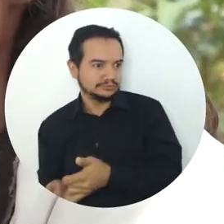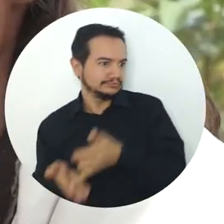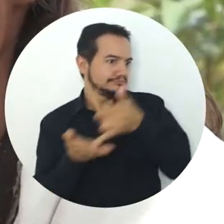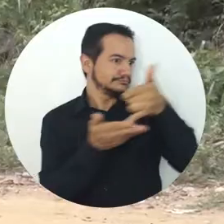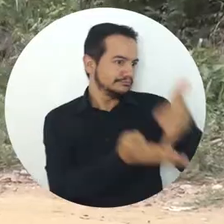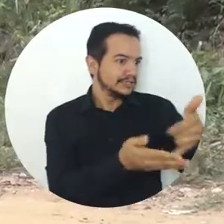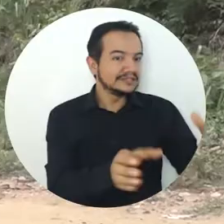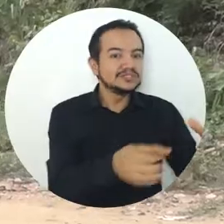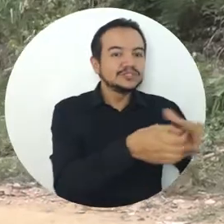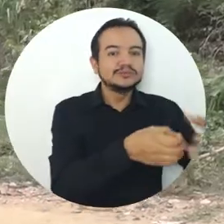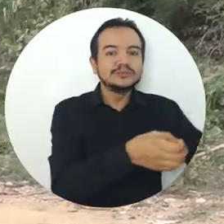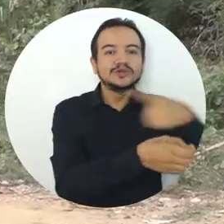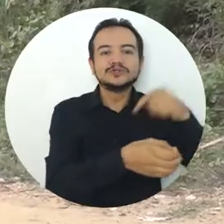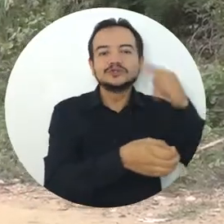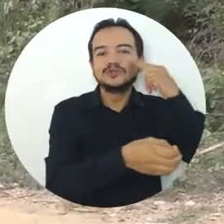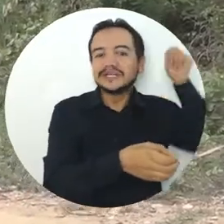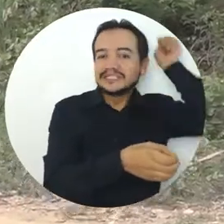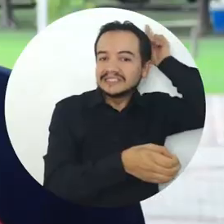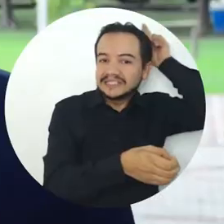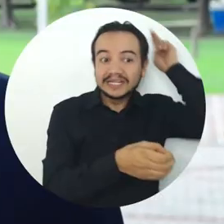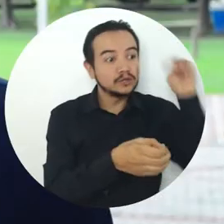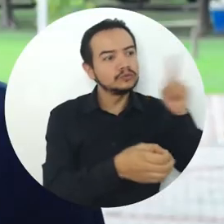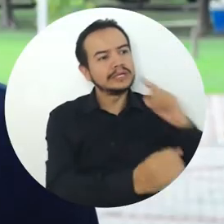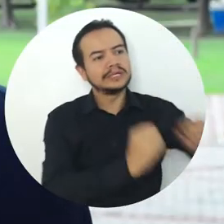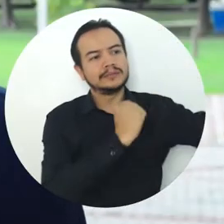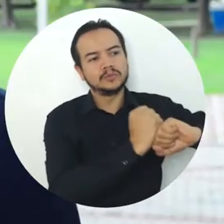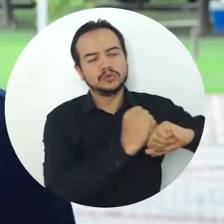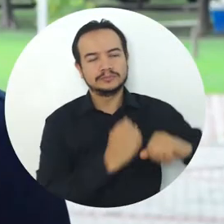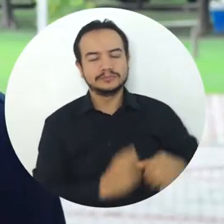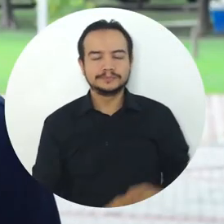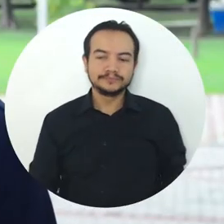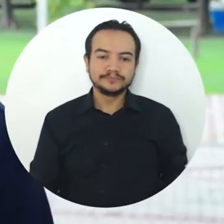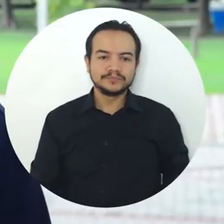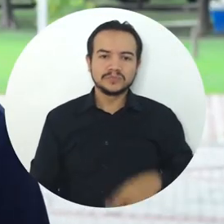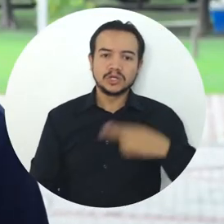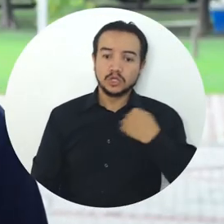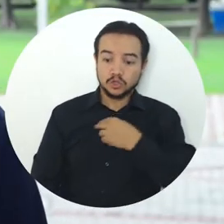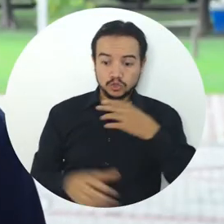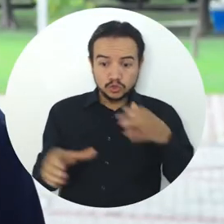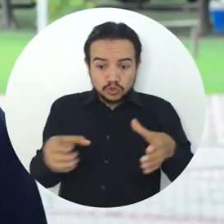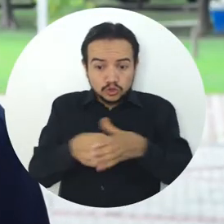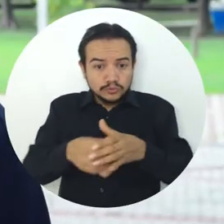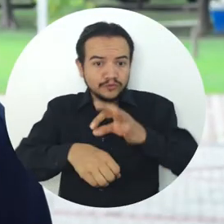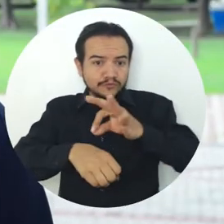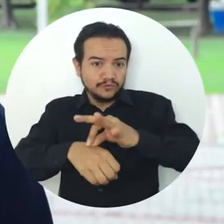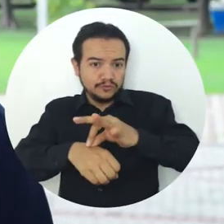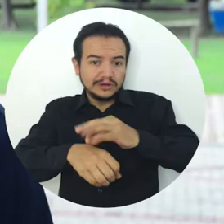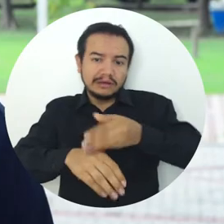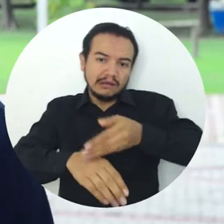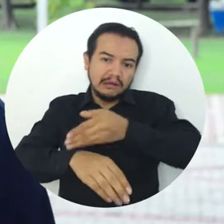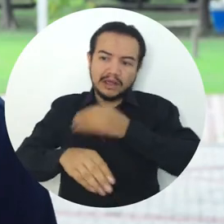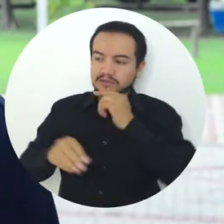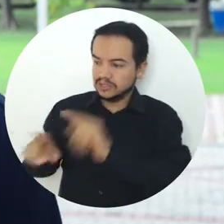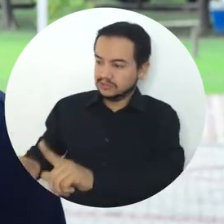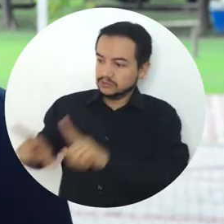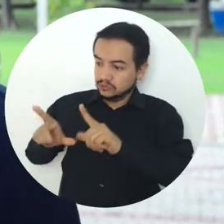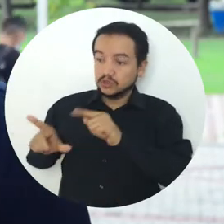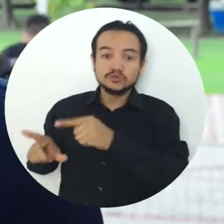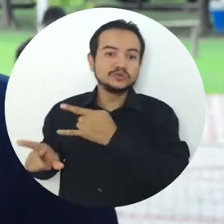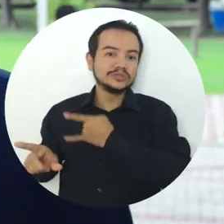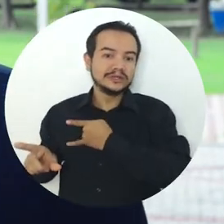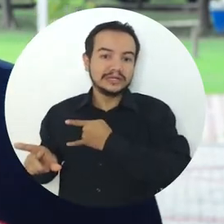participación fundamental en las expediciones científicas. Es un honor primero para nosotros como organización y pues biólogos egresados de esta alma